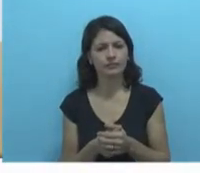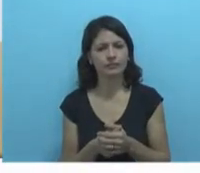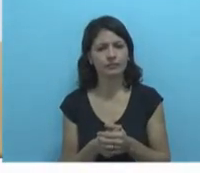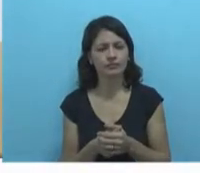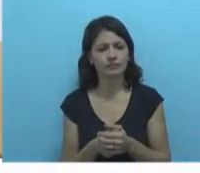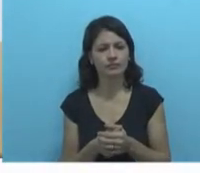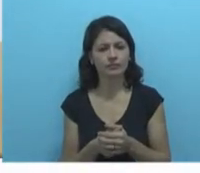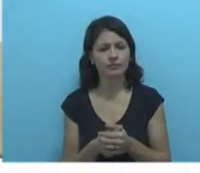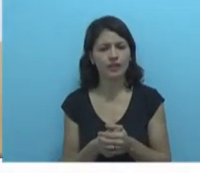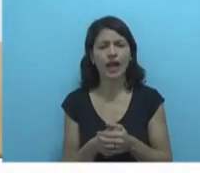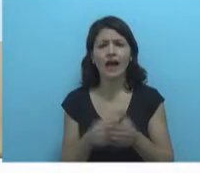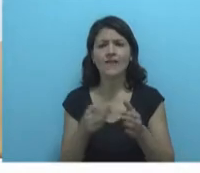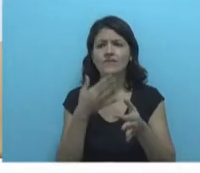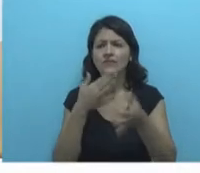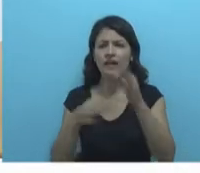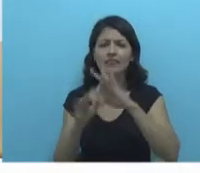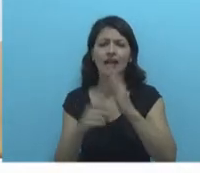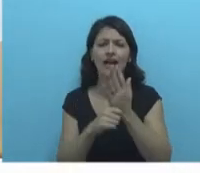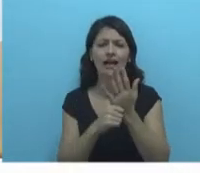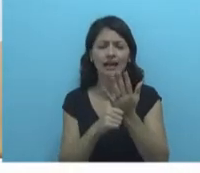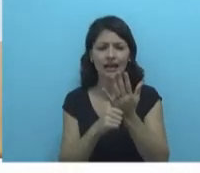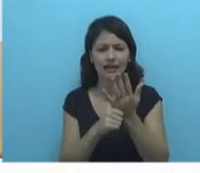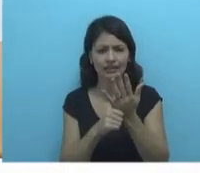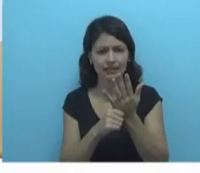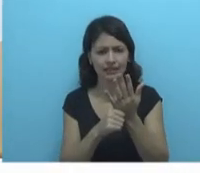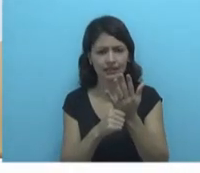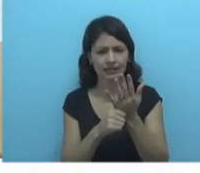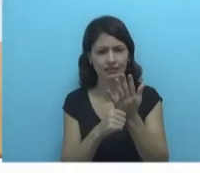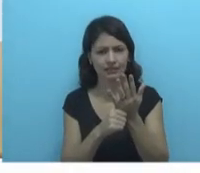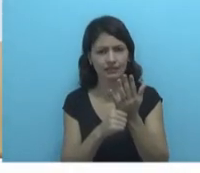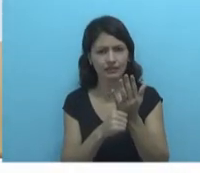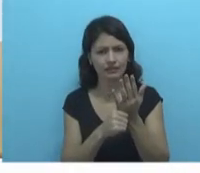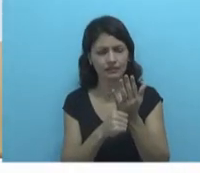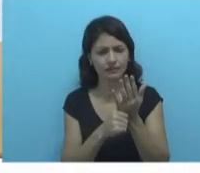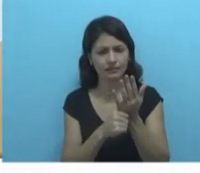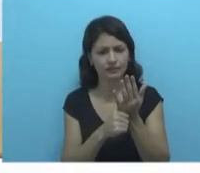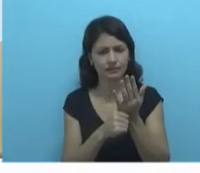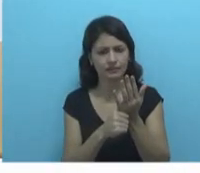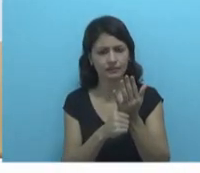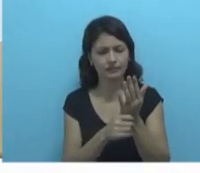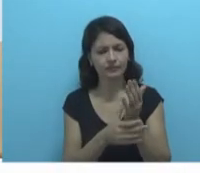de la carne es una de las tantas del sector